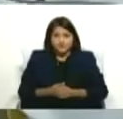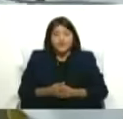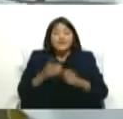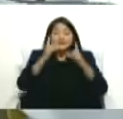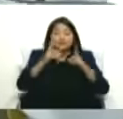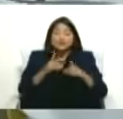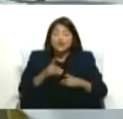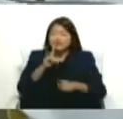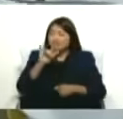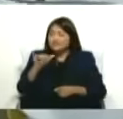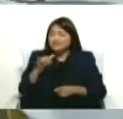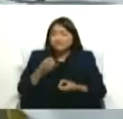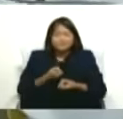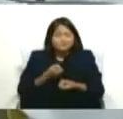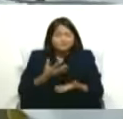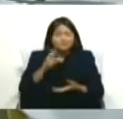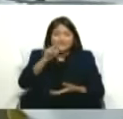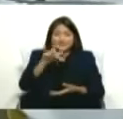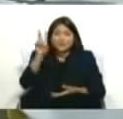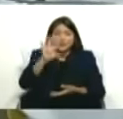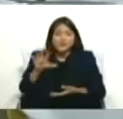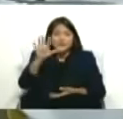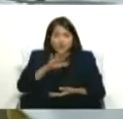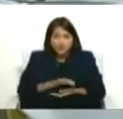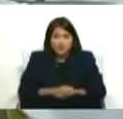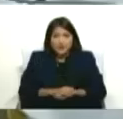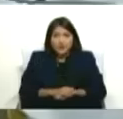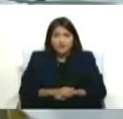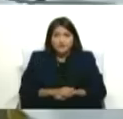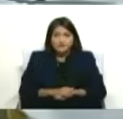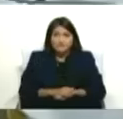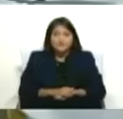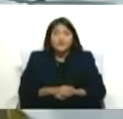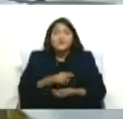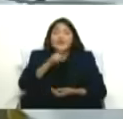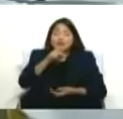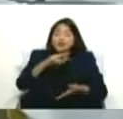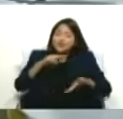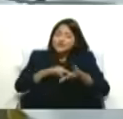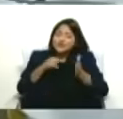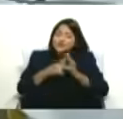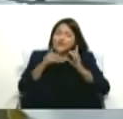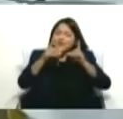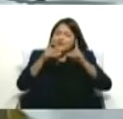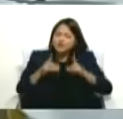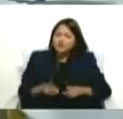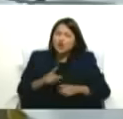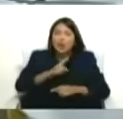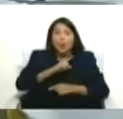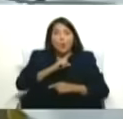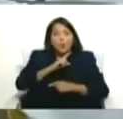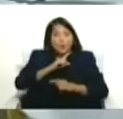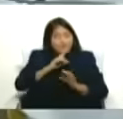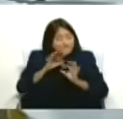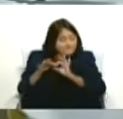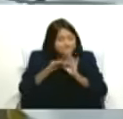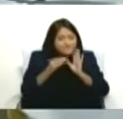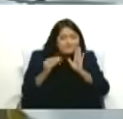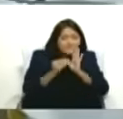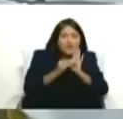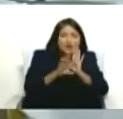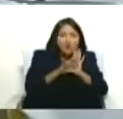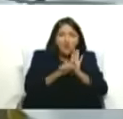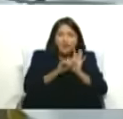expresada por el pueblo venezolano que se constituye en una decisión de carácter